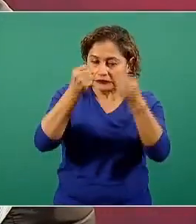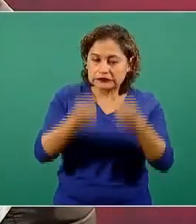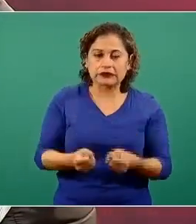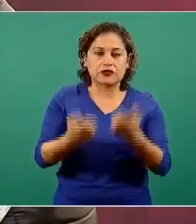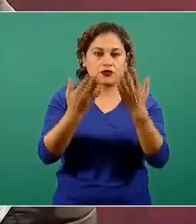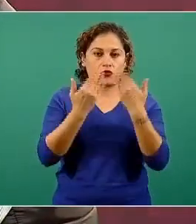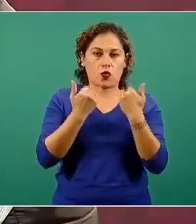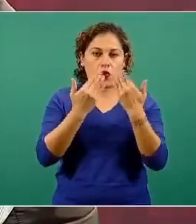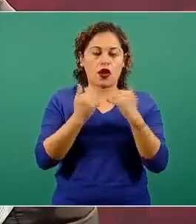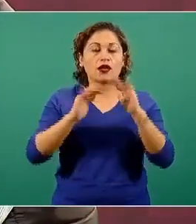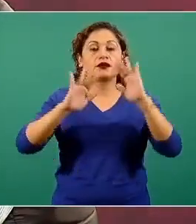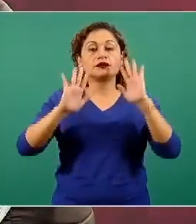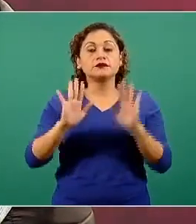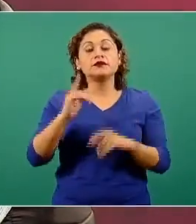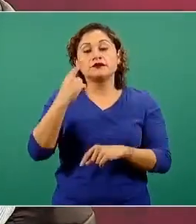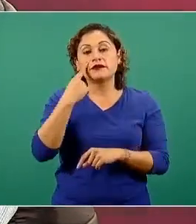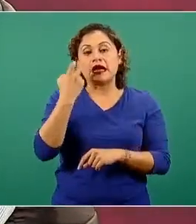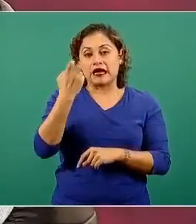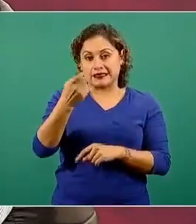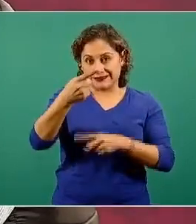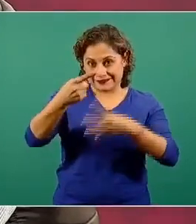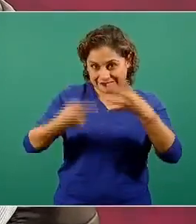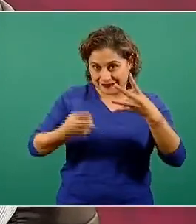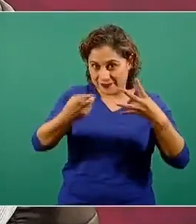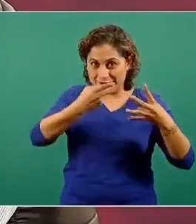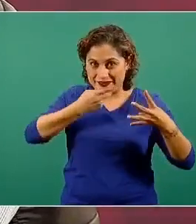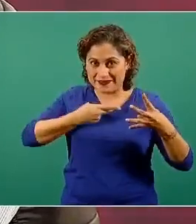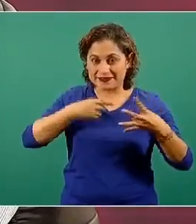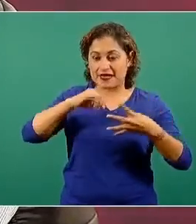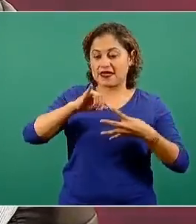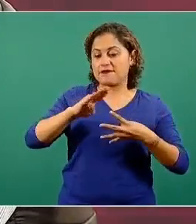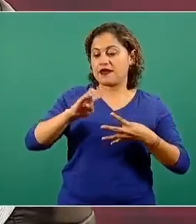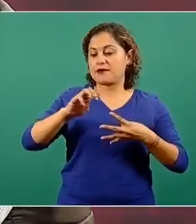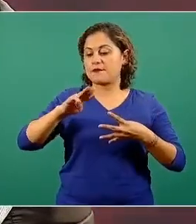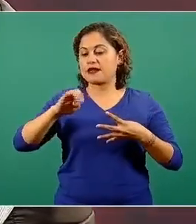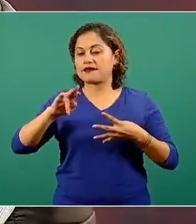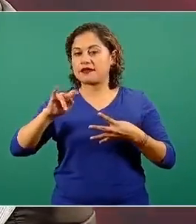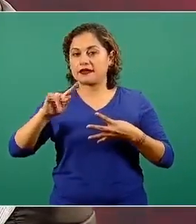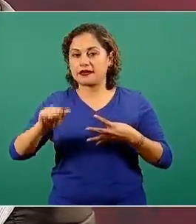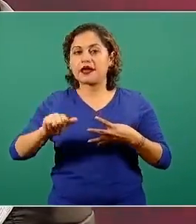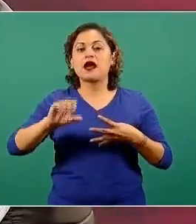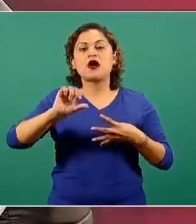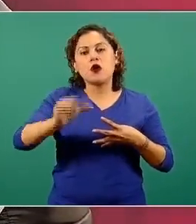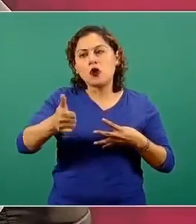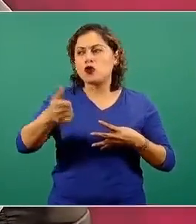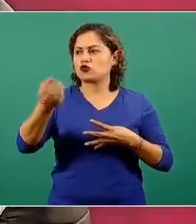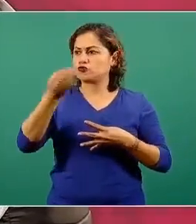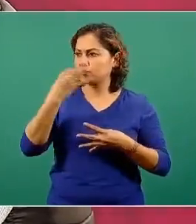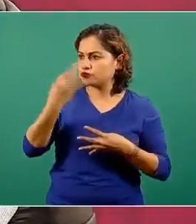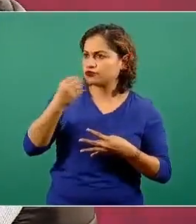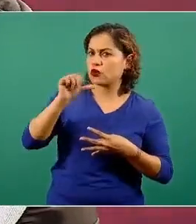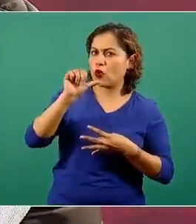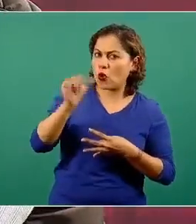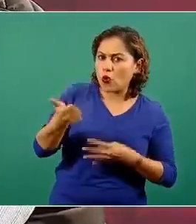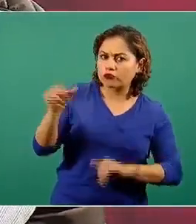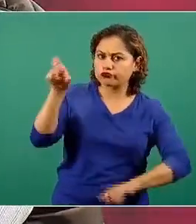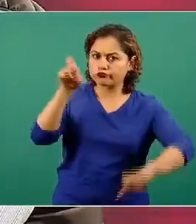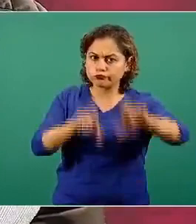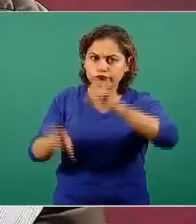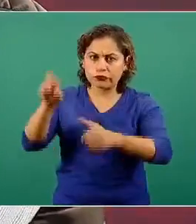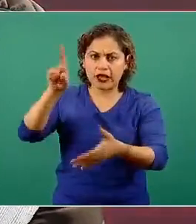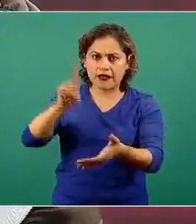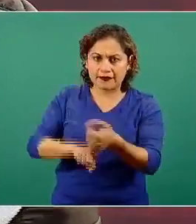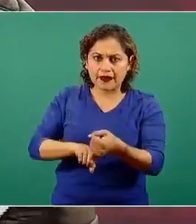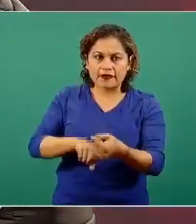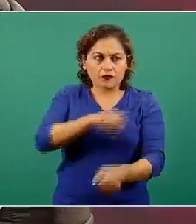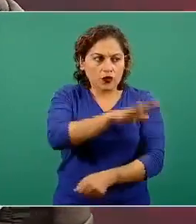aplicaría solamente para la ivermectina, sino para cualquier otra molécula, fármaco o sustancia que en su momento se le